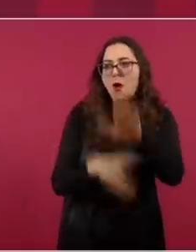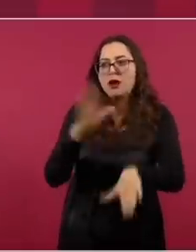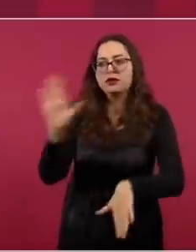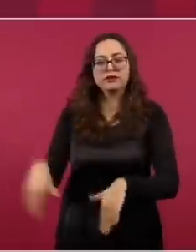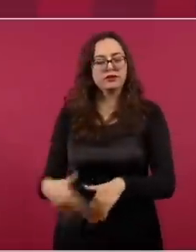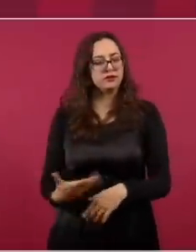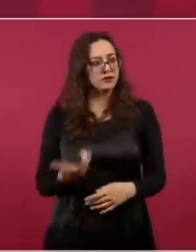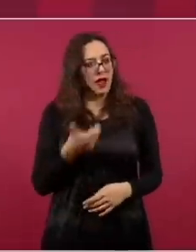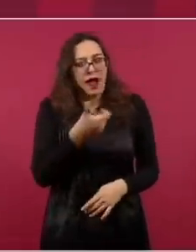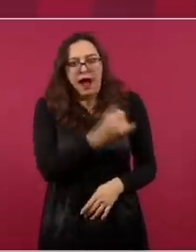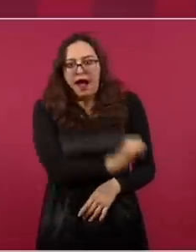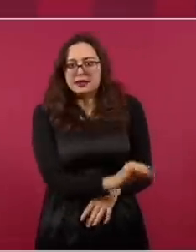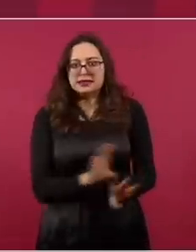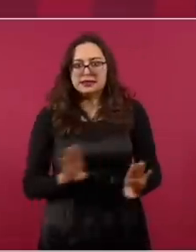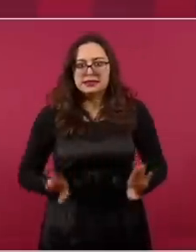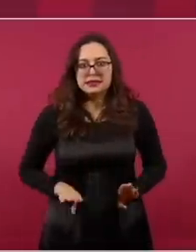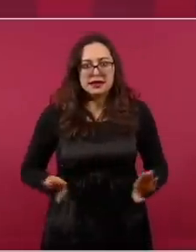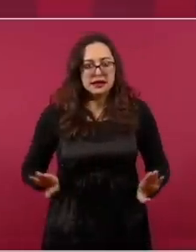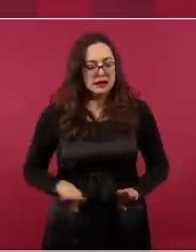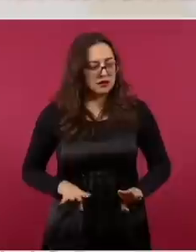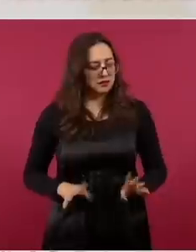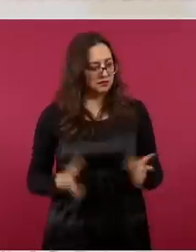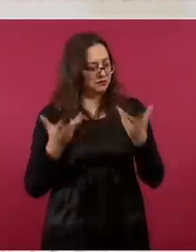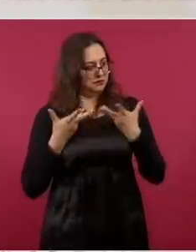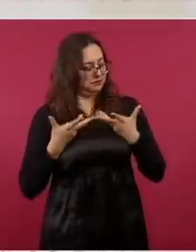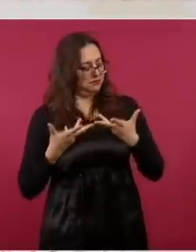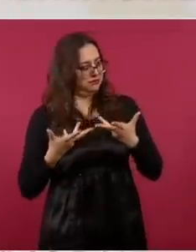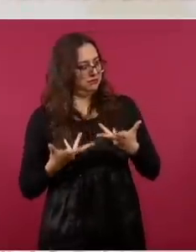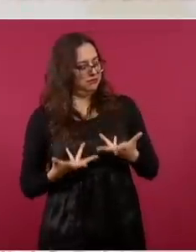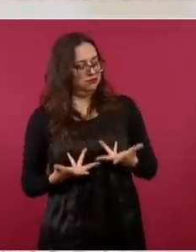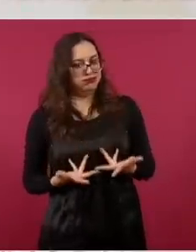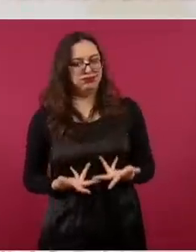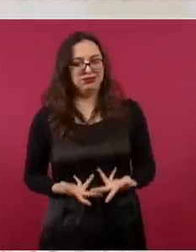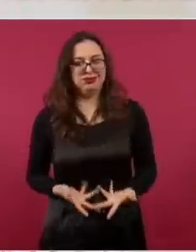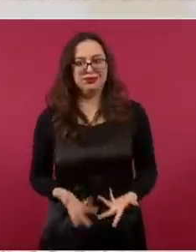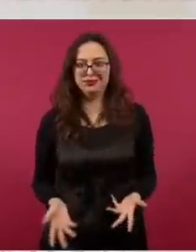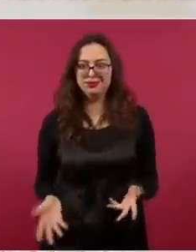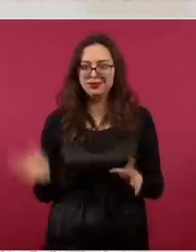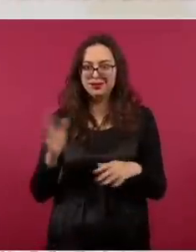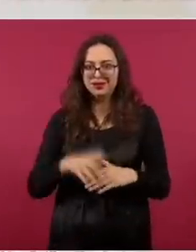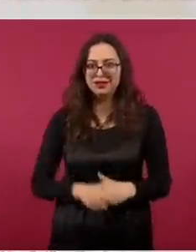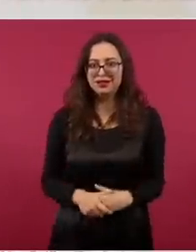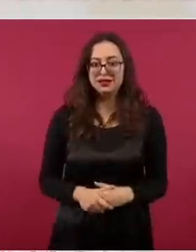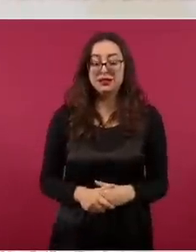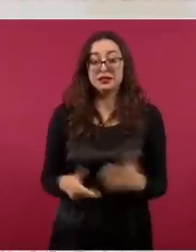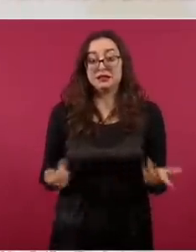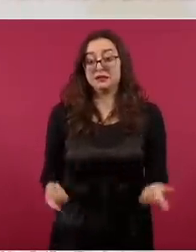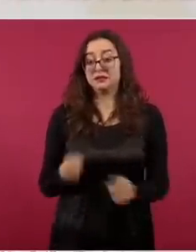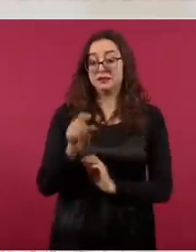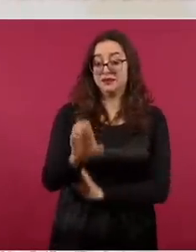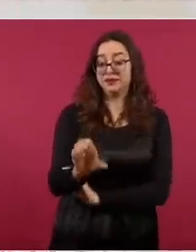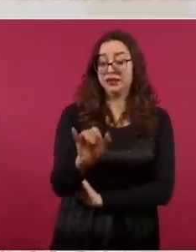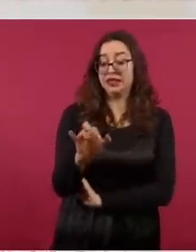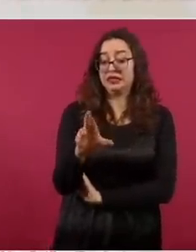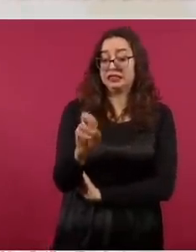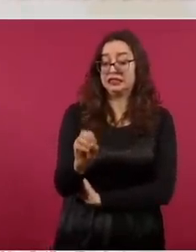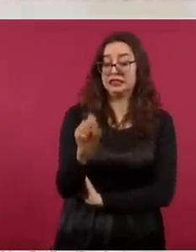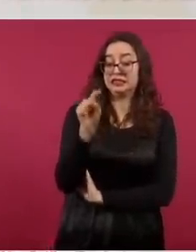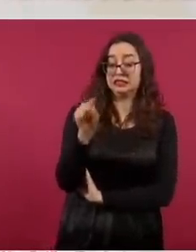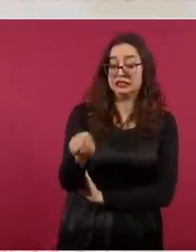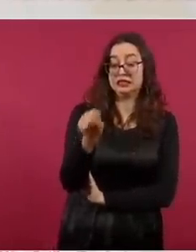por eso cuando planteando decir de que pudo ser un